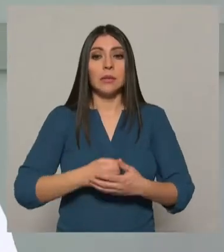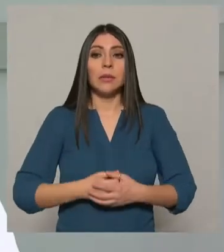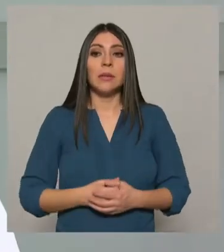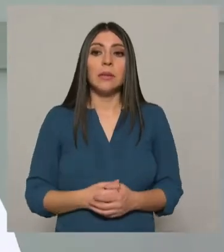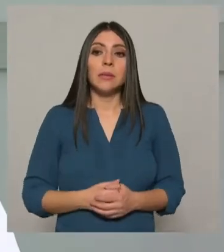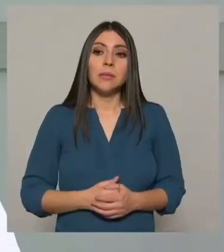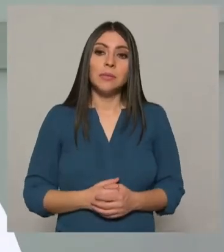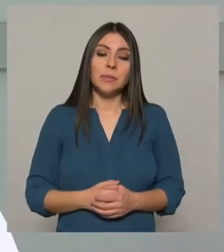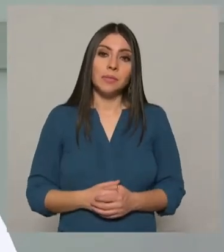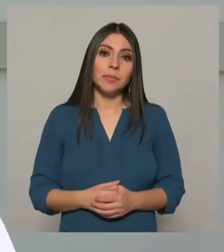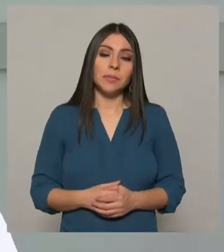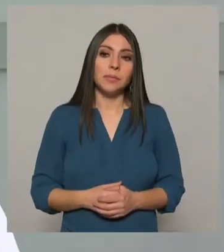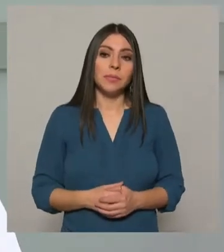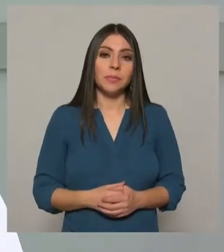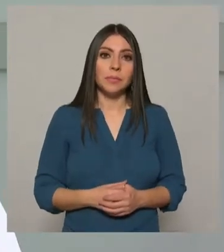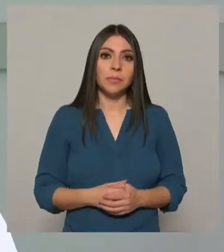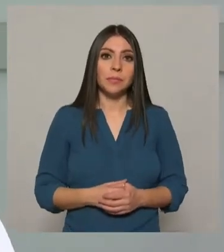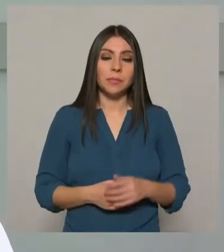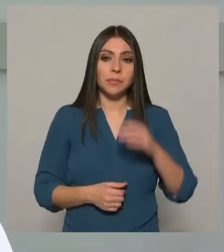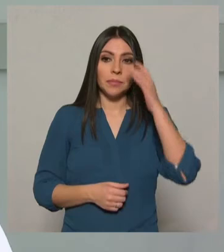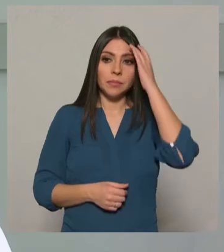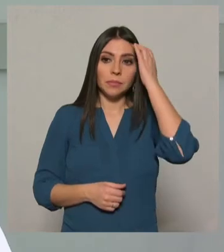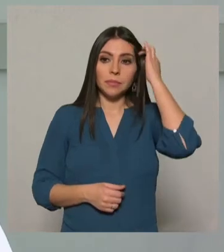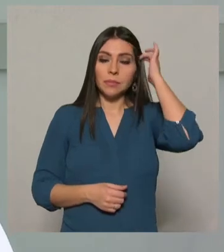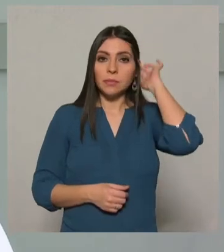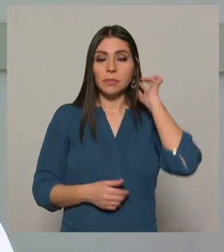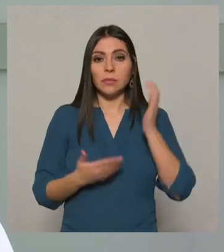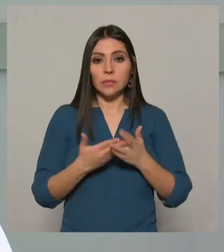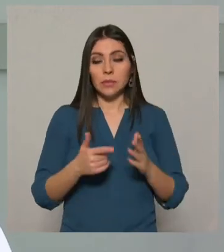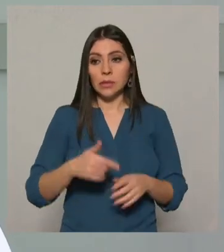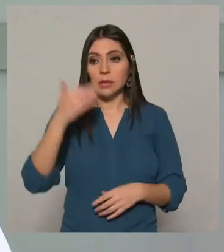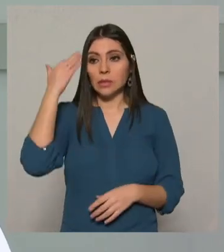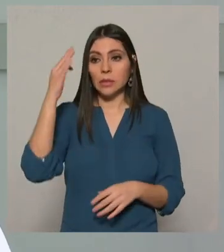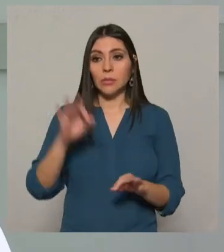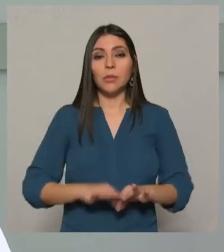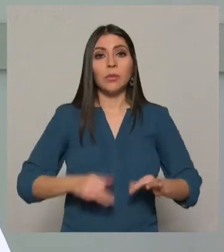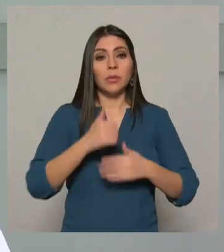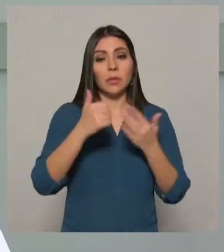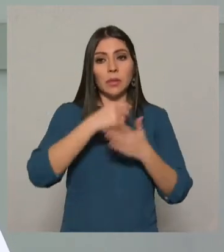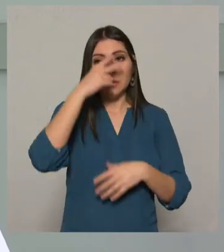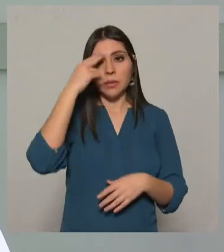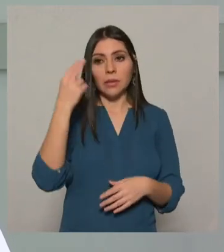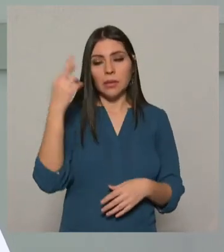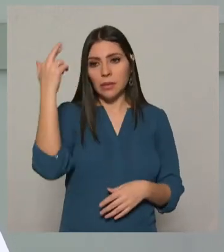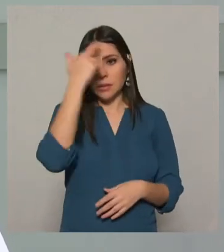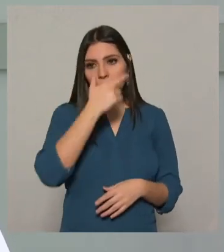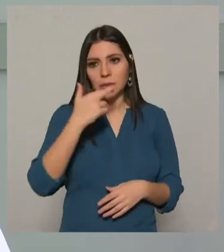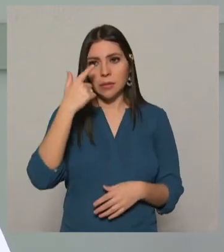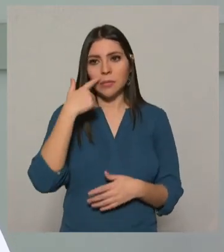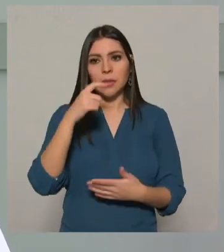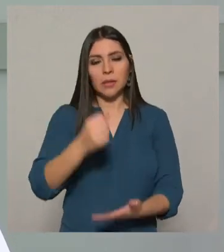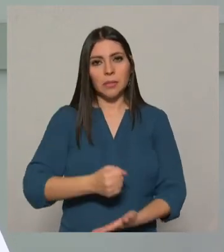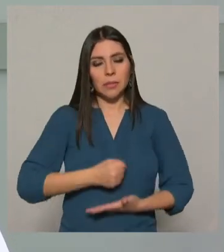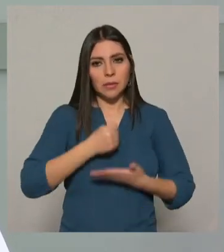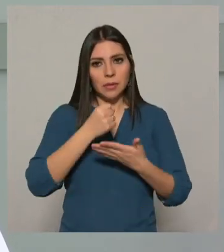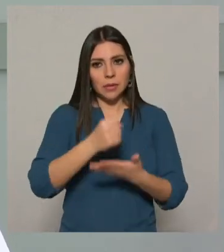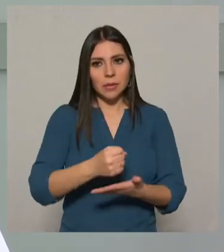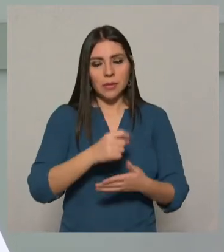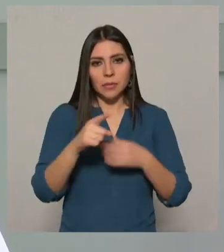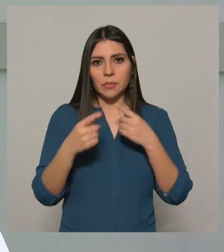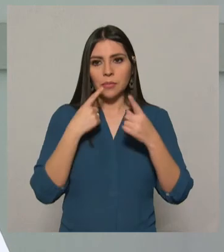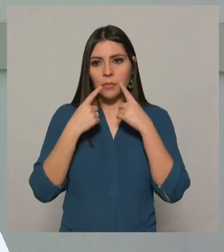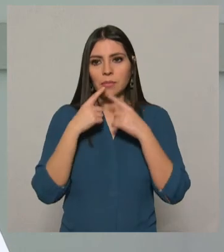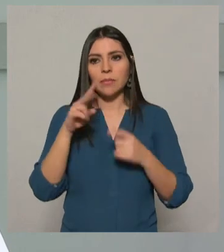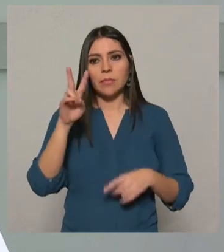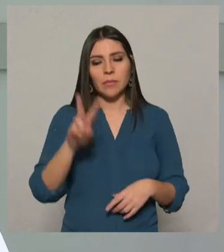parece que estamos en una etapa muy importante para la Ciudad de México, que es el análisis del presupuesto. Efectivamente,